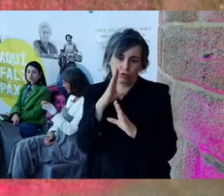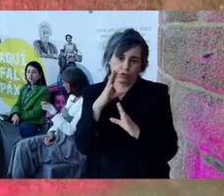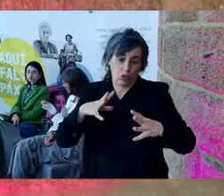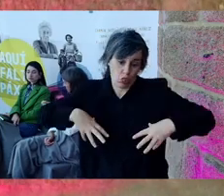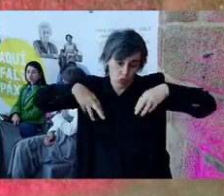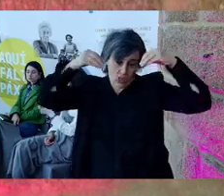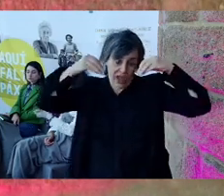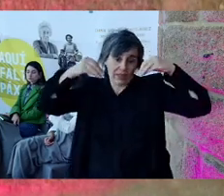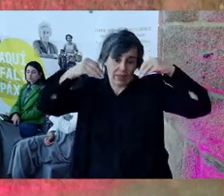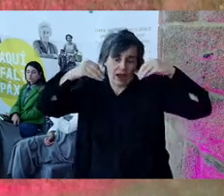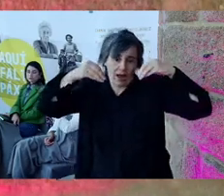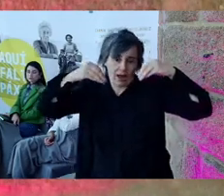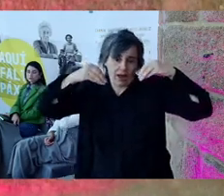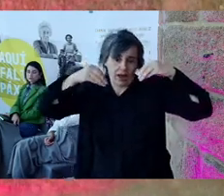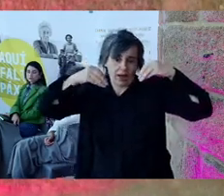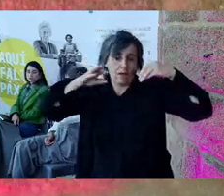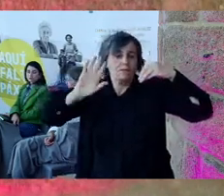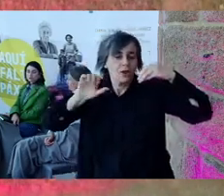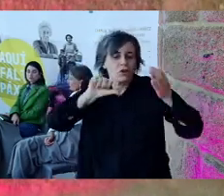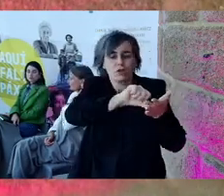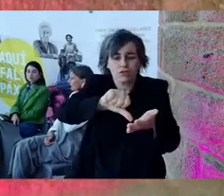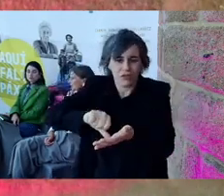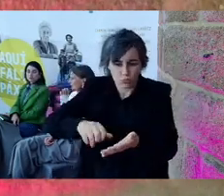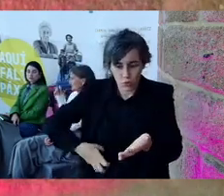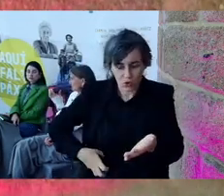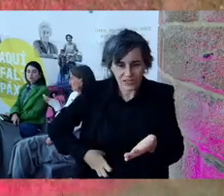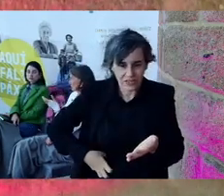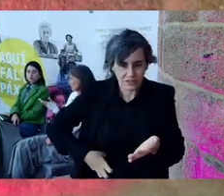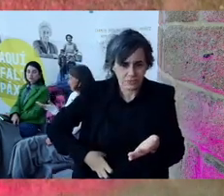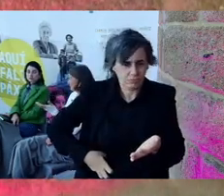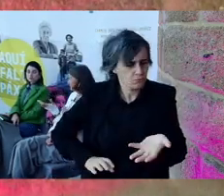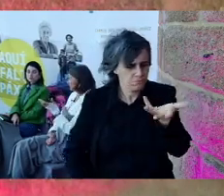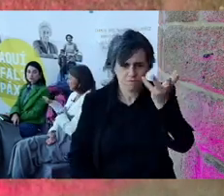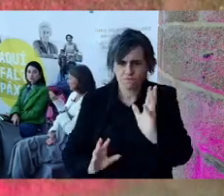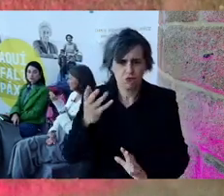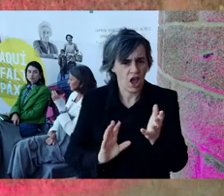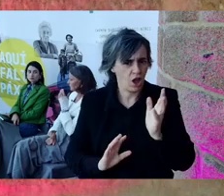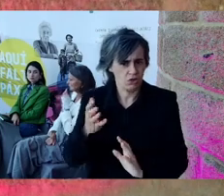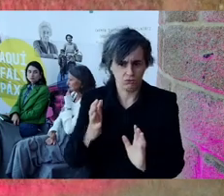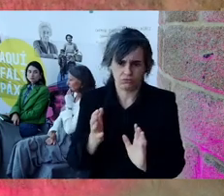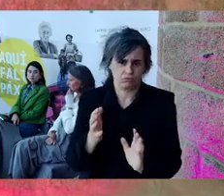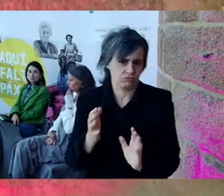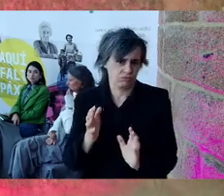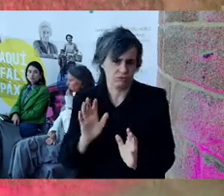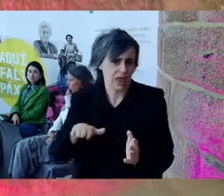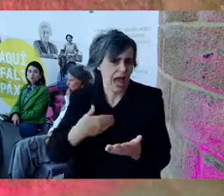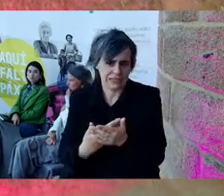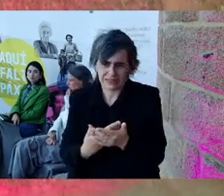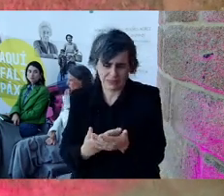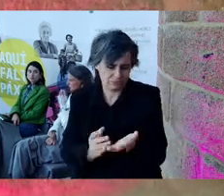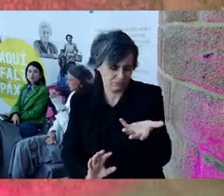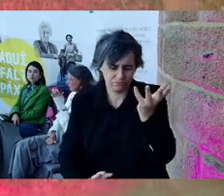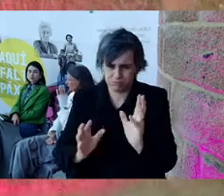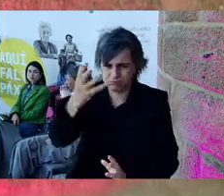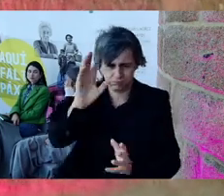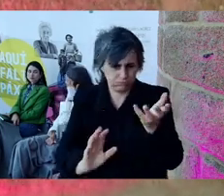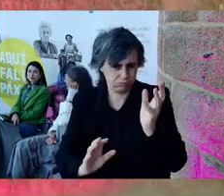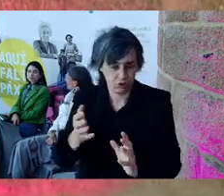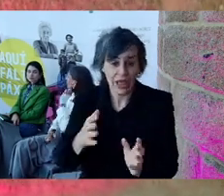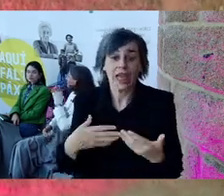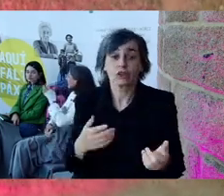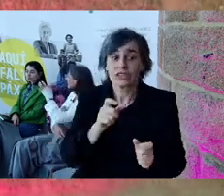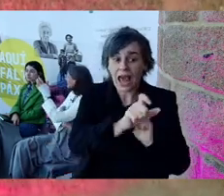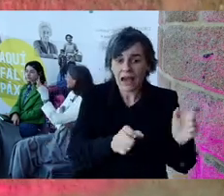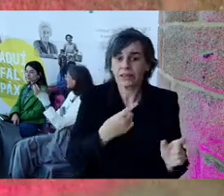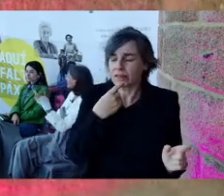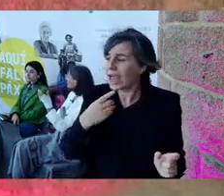torres, los burgueses prenden fuego por dentro a la torre, los van a asar vivos, entonces la multitud